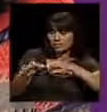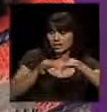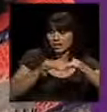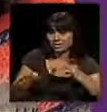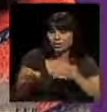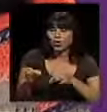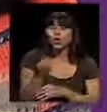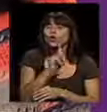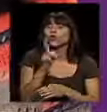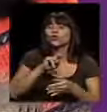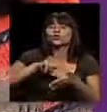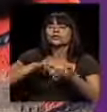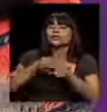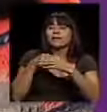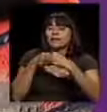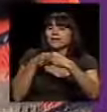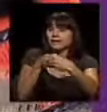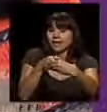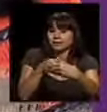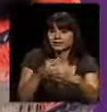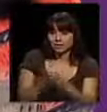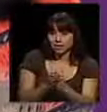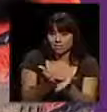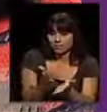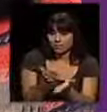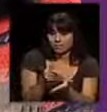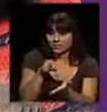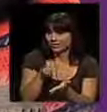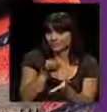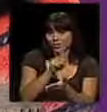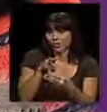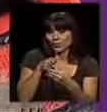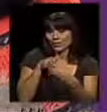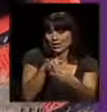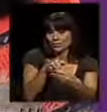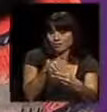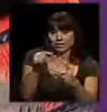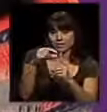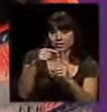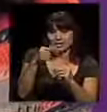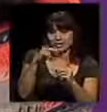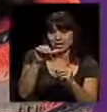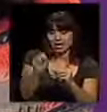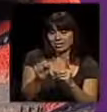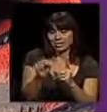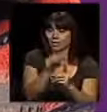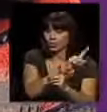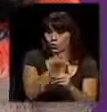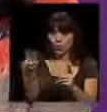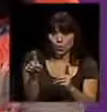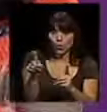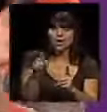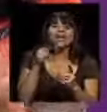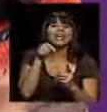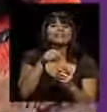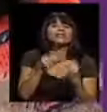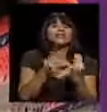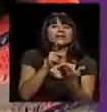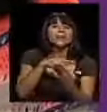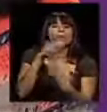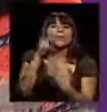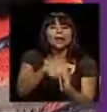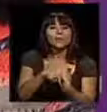Y eso yo creo que es un término que necesitamos ir dejando un poco en el olvido. Estamos hablando de un programa, ¿verdad? Tienen